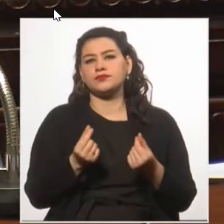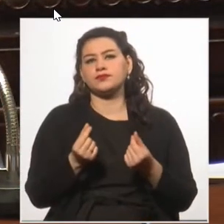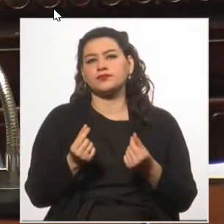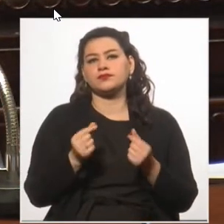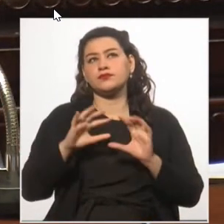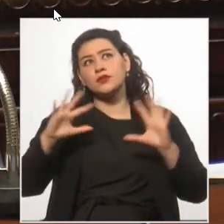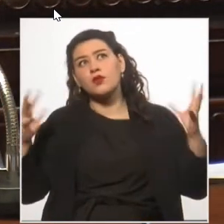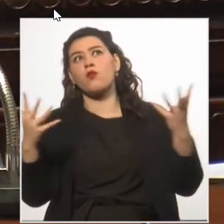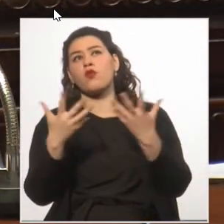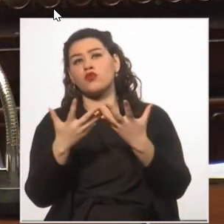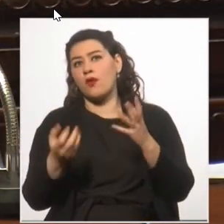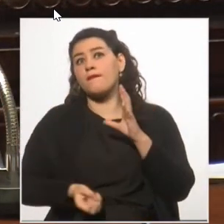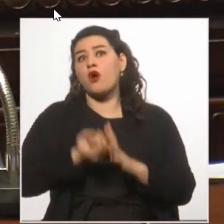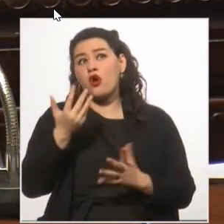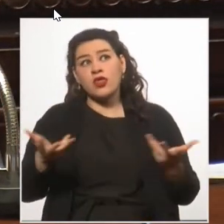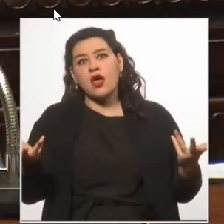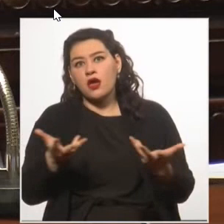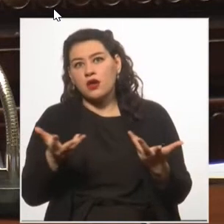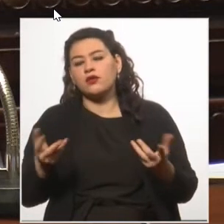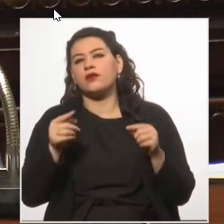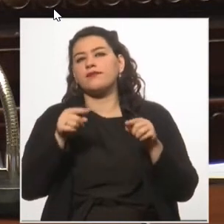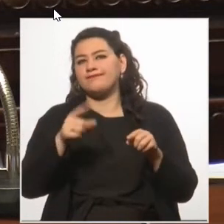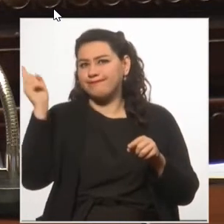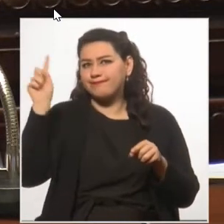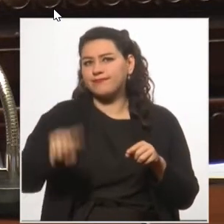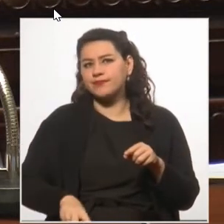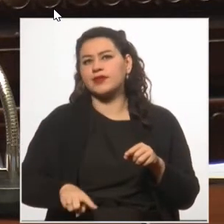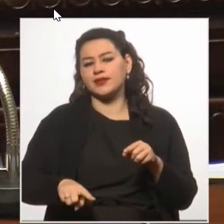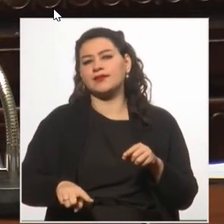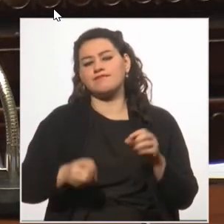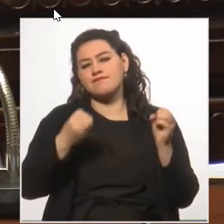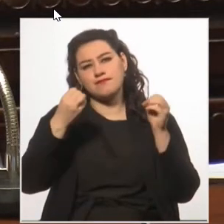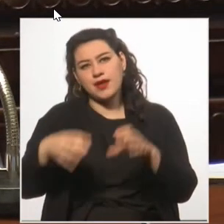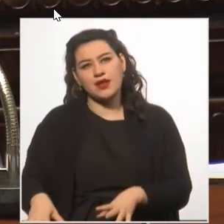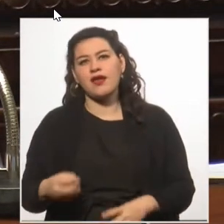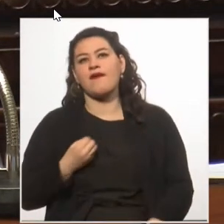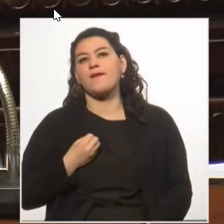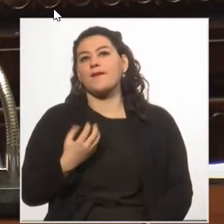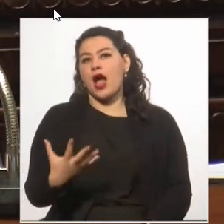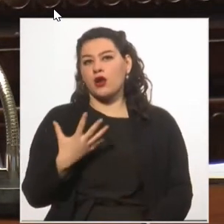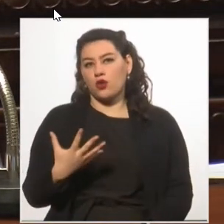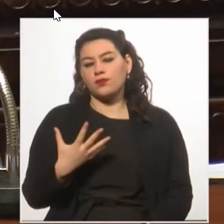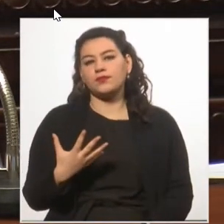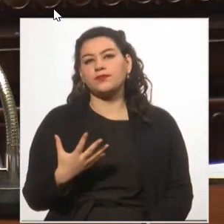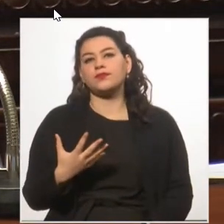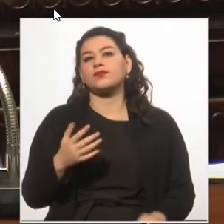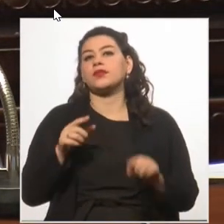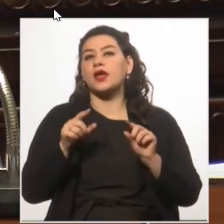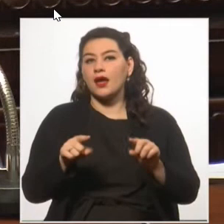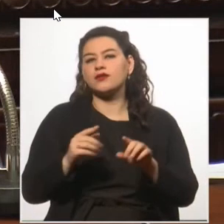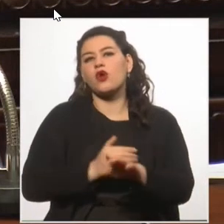en el mundo moderno ha provocado una pérdida innegable de valores espirituales y